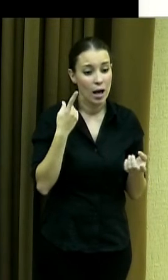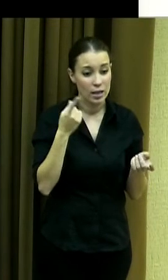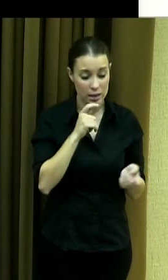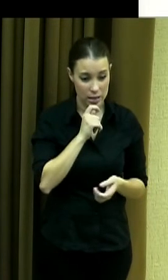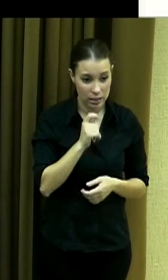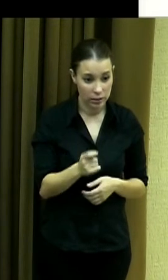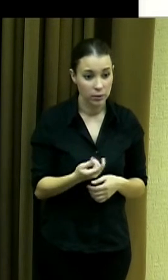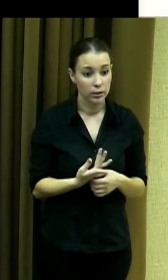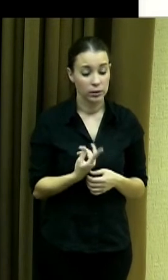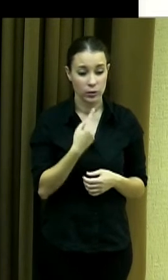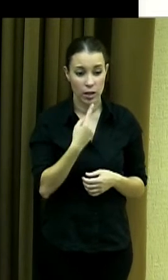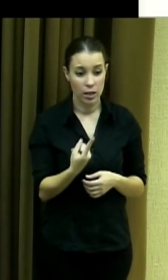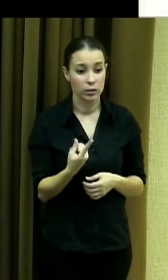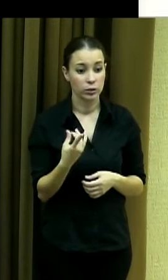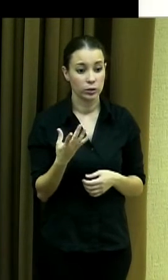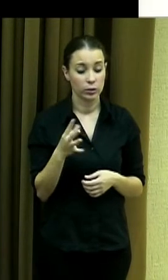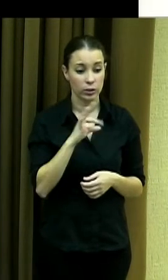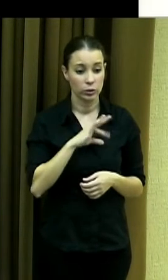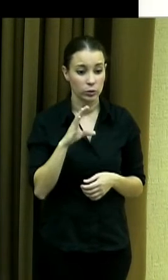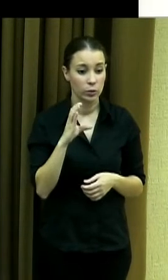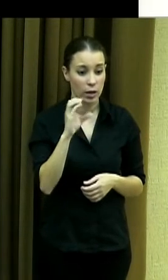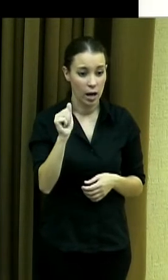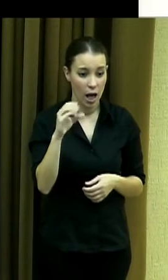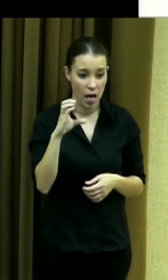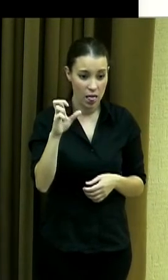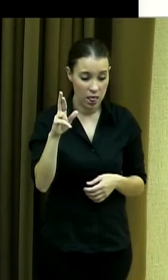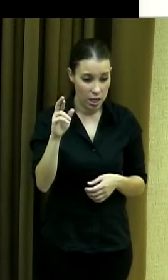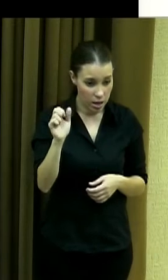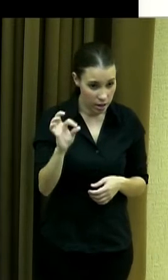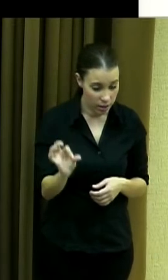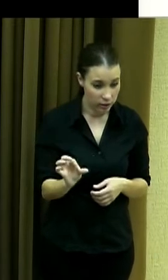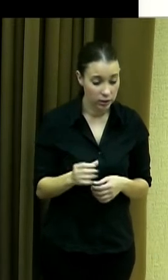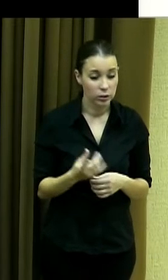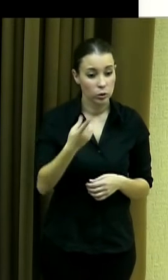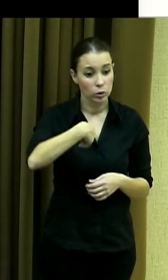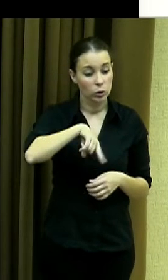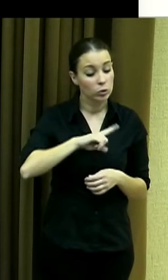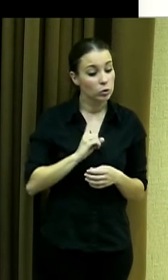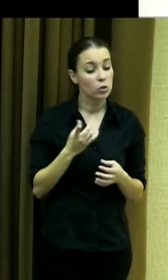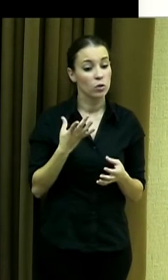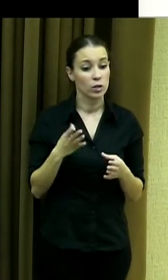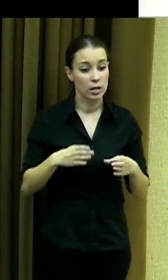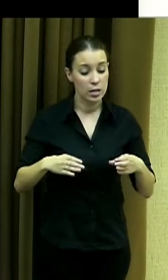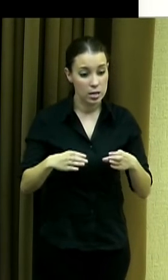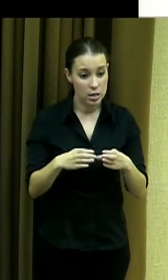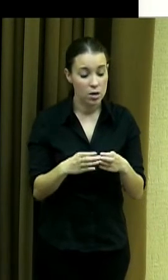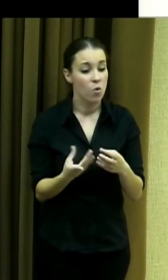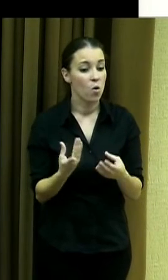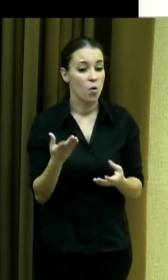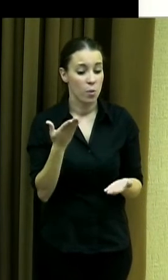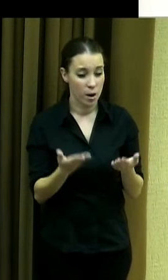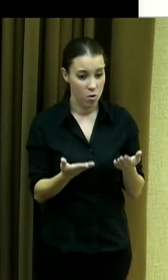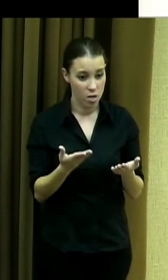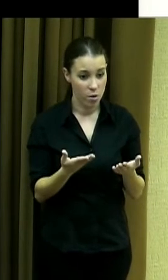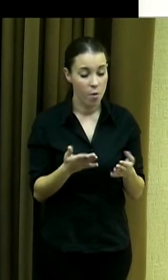Cáceres, rápidamente pues, se pone en contacto con nosotros y nosotros, a través del equipo de valoración, son derivados estos niños para